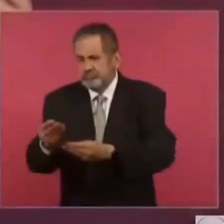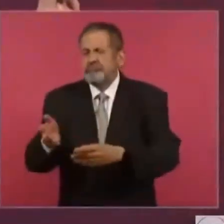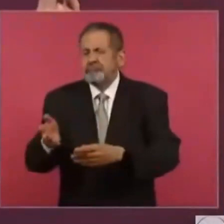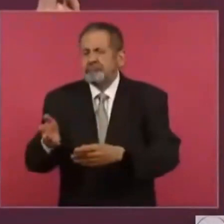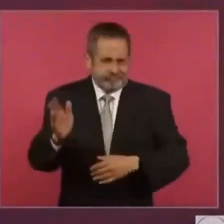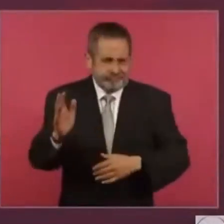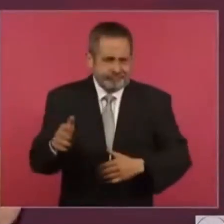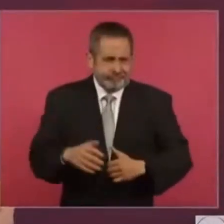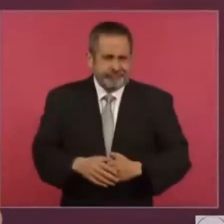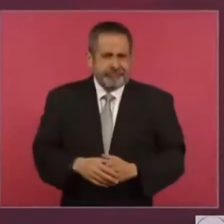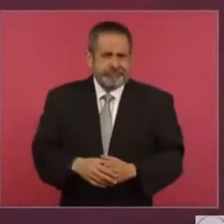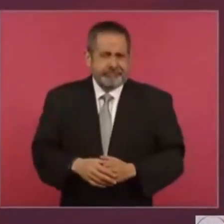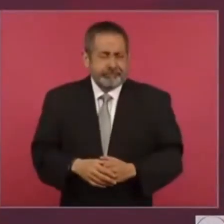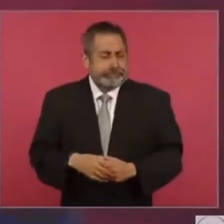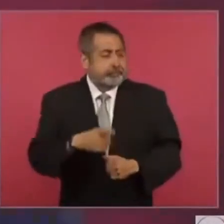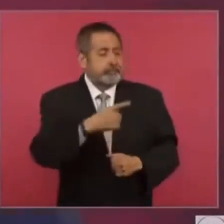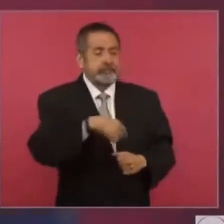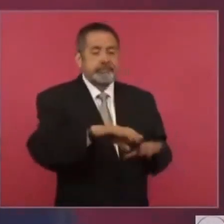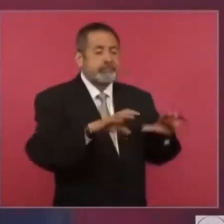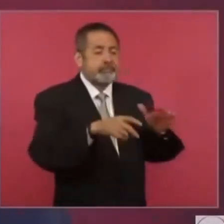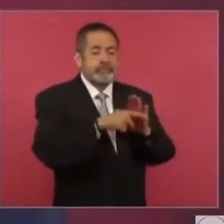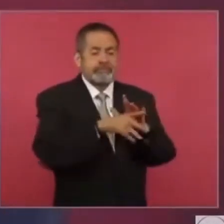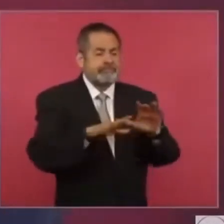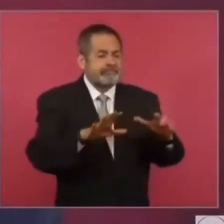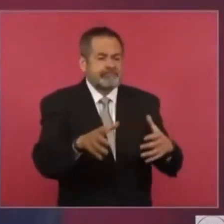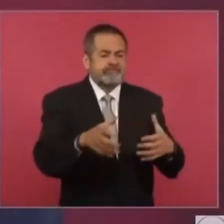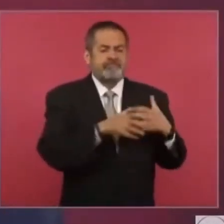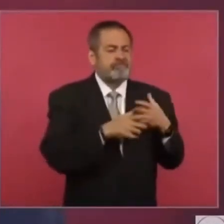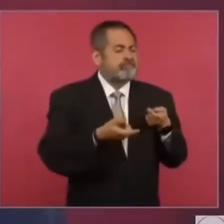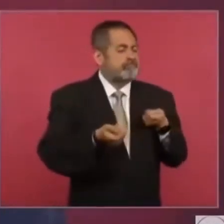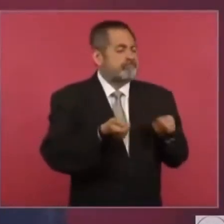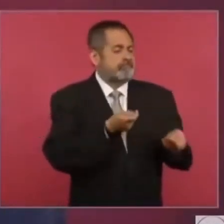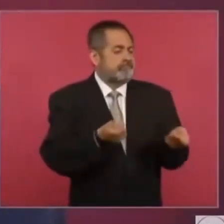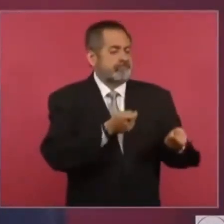están cooptados para decirlo